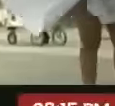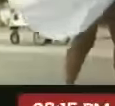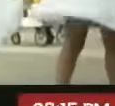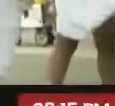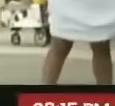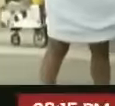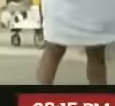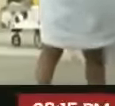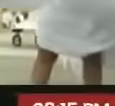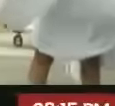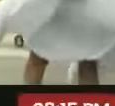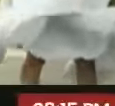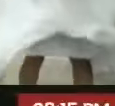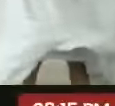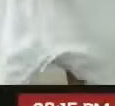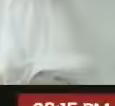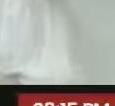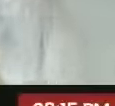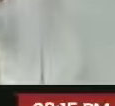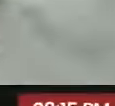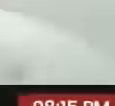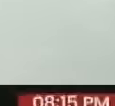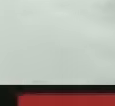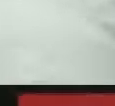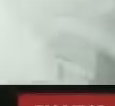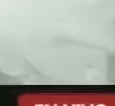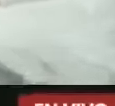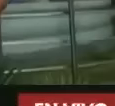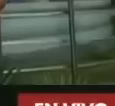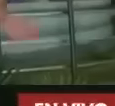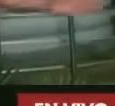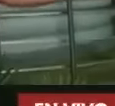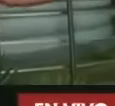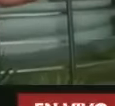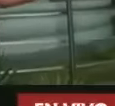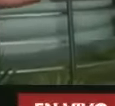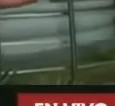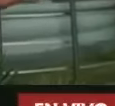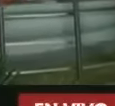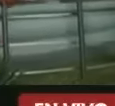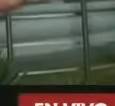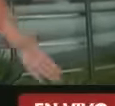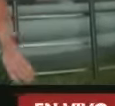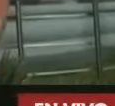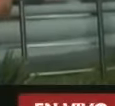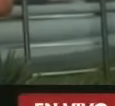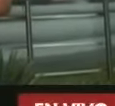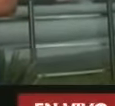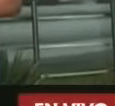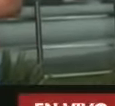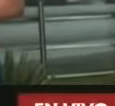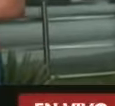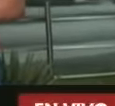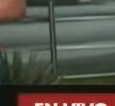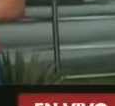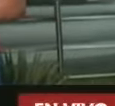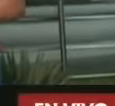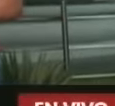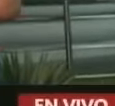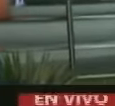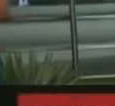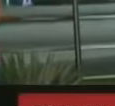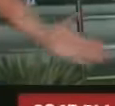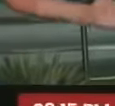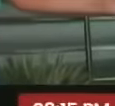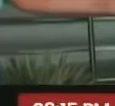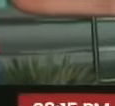Y llegamos al último. último punto de nuestro recorrido. Nos encontramos